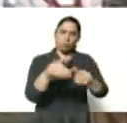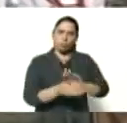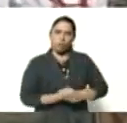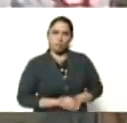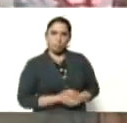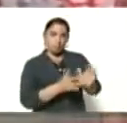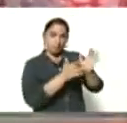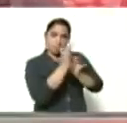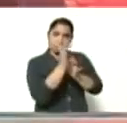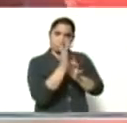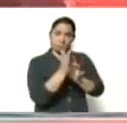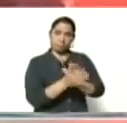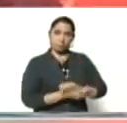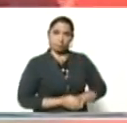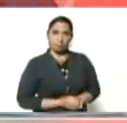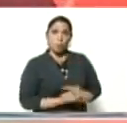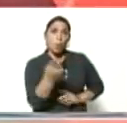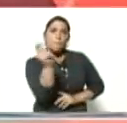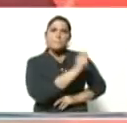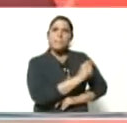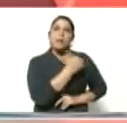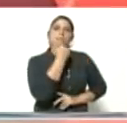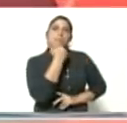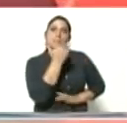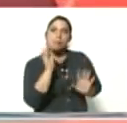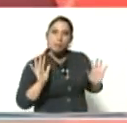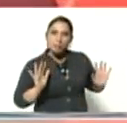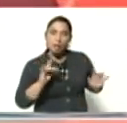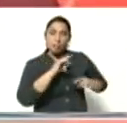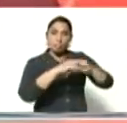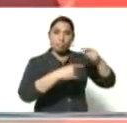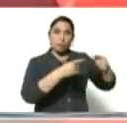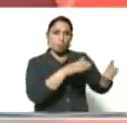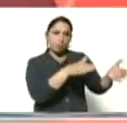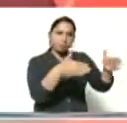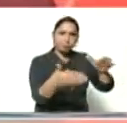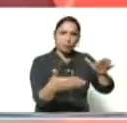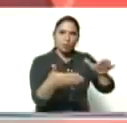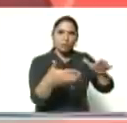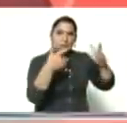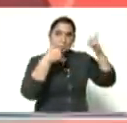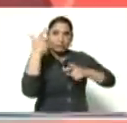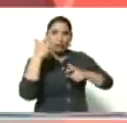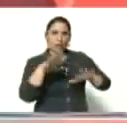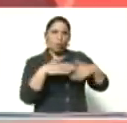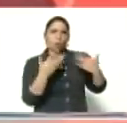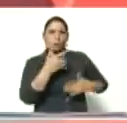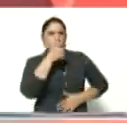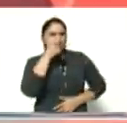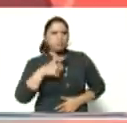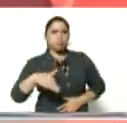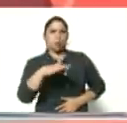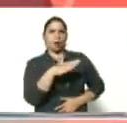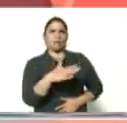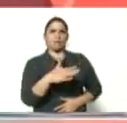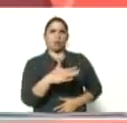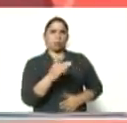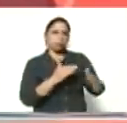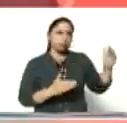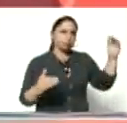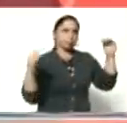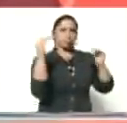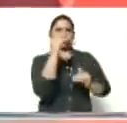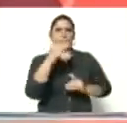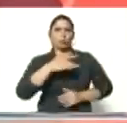abril, un mes apenas después de la partida del comandante, donde el pueblo se sobrepuso al dolor